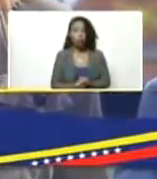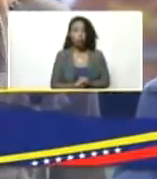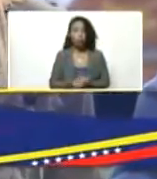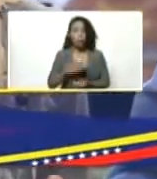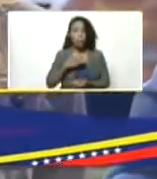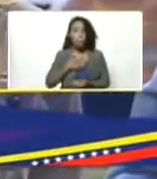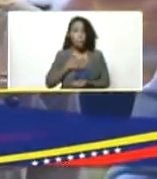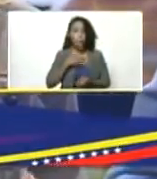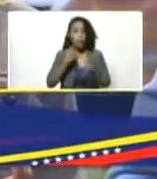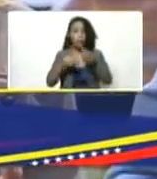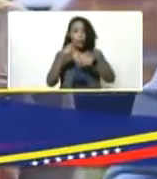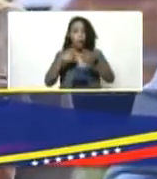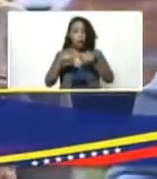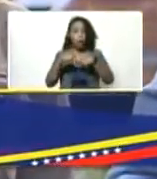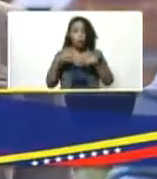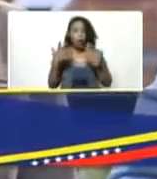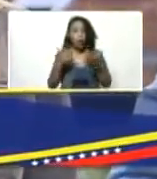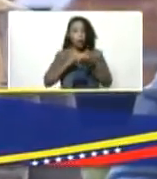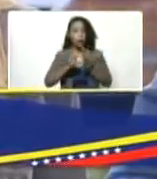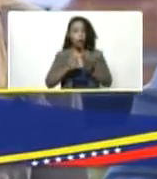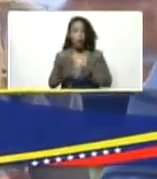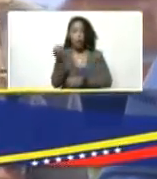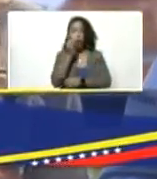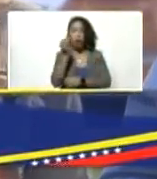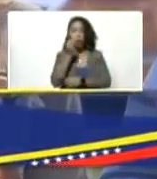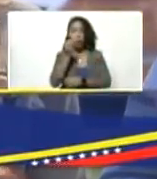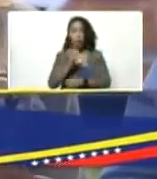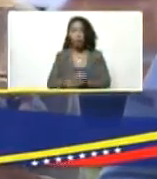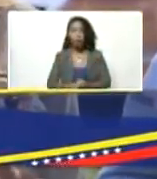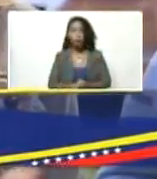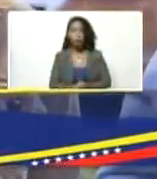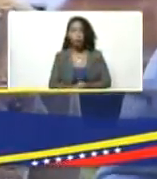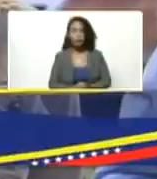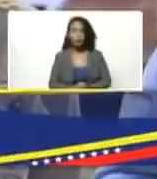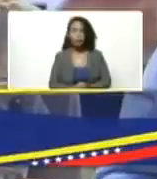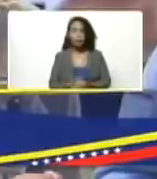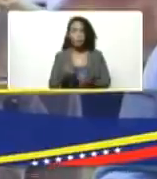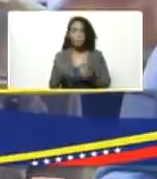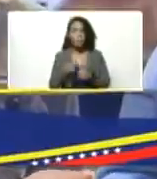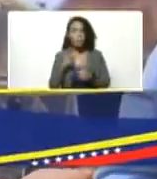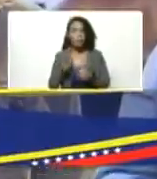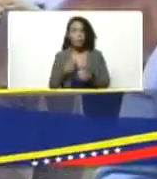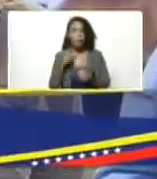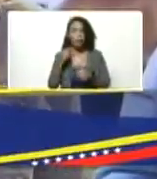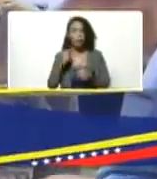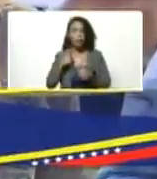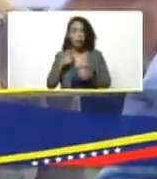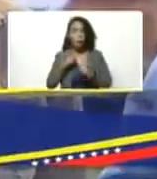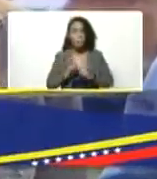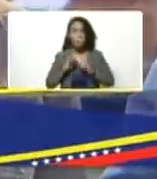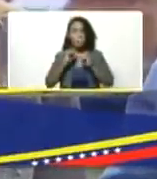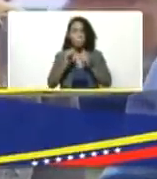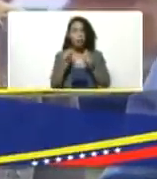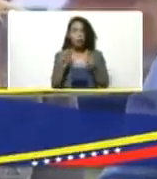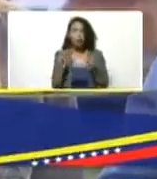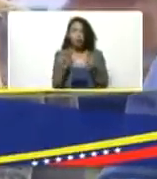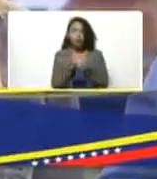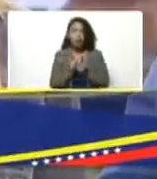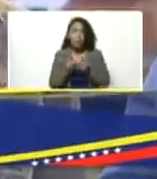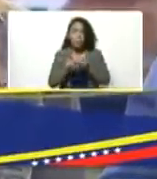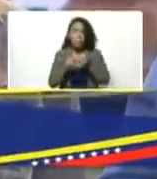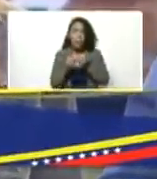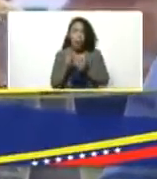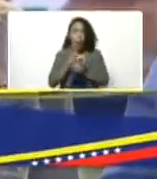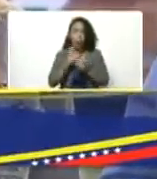mi negocio, que es de comida, que en un principio comenzó como una pequeña panadería artesanal,